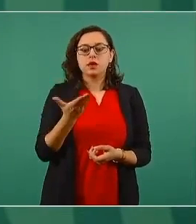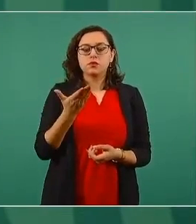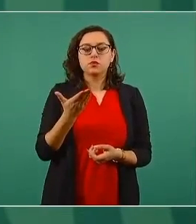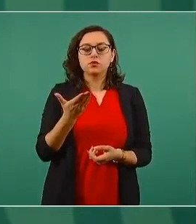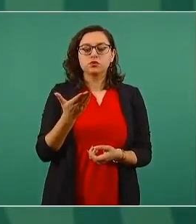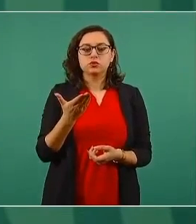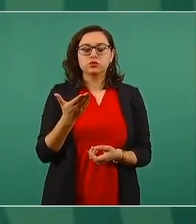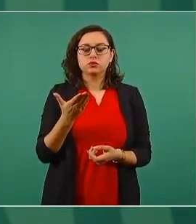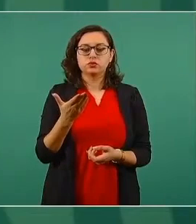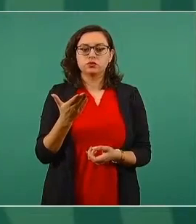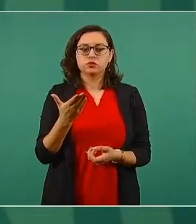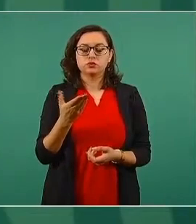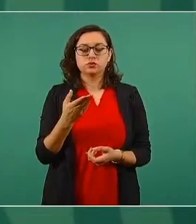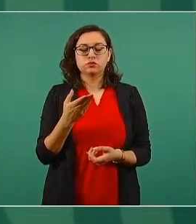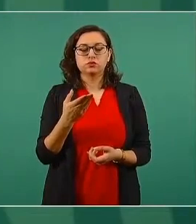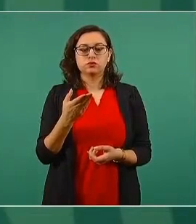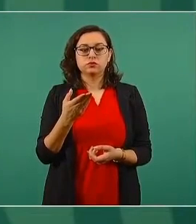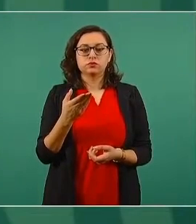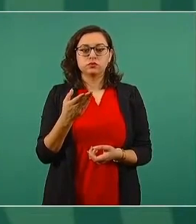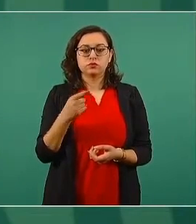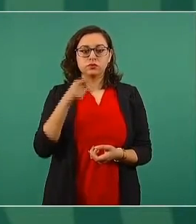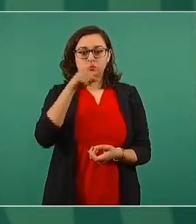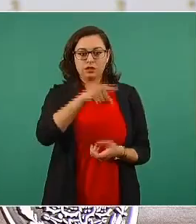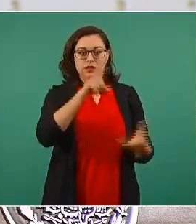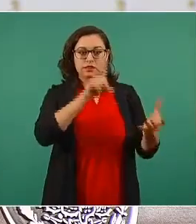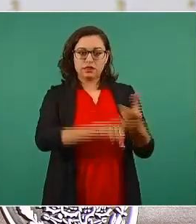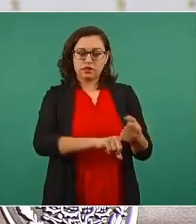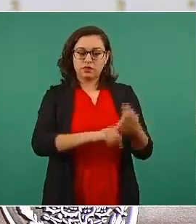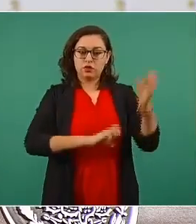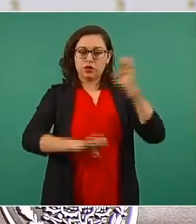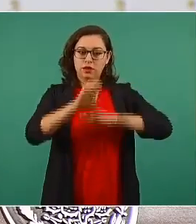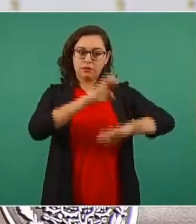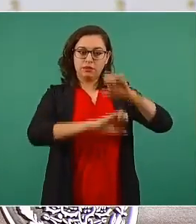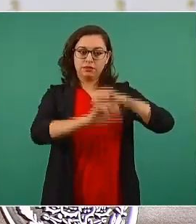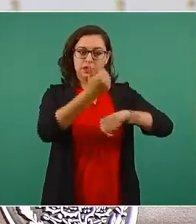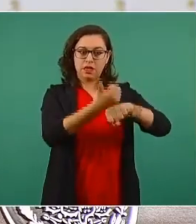la administración de estas empresas